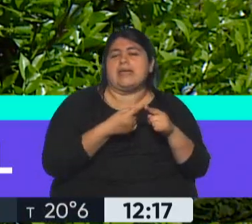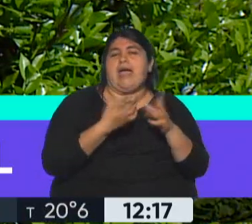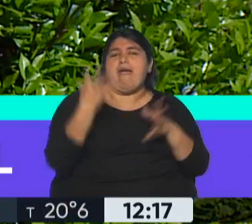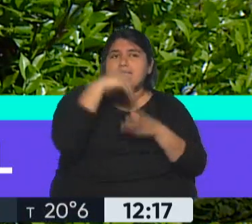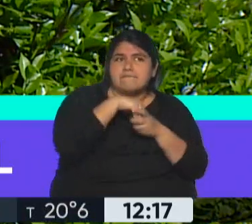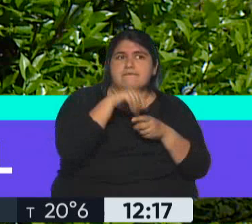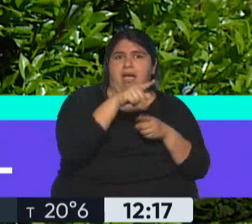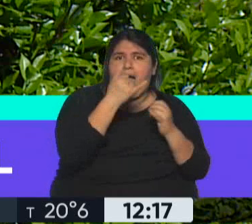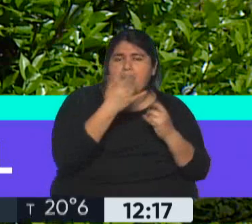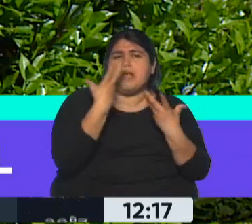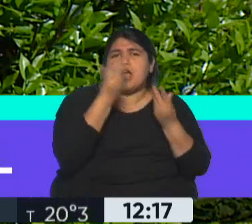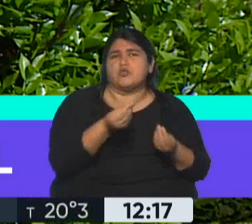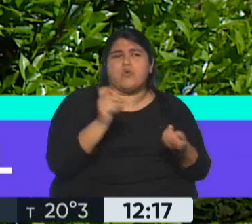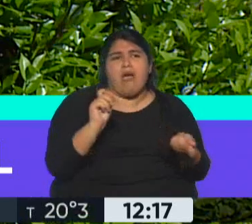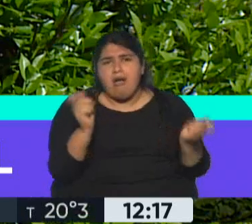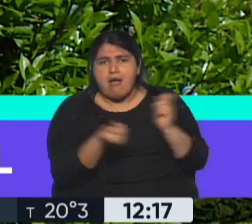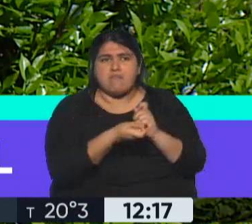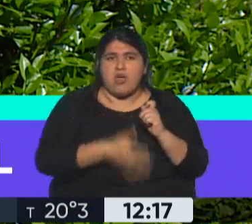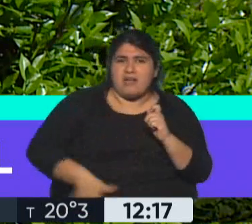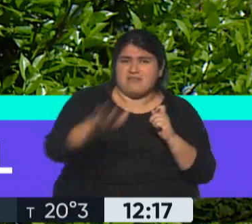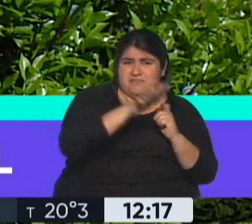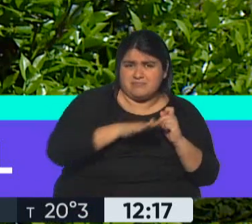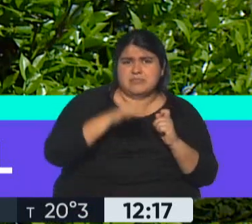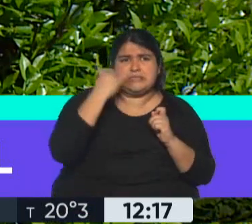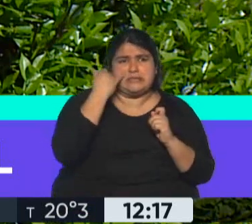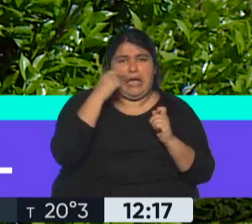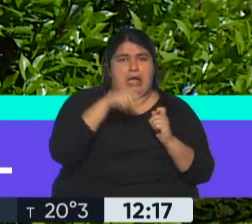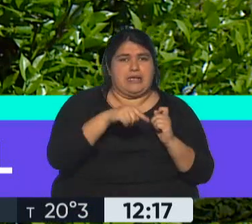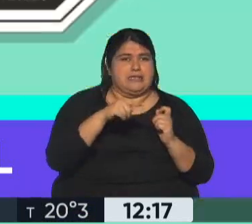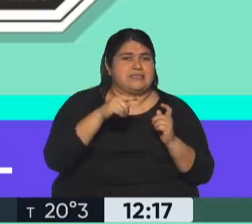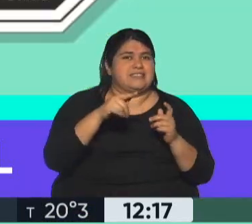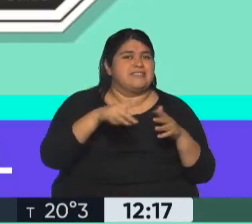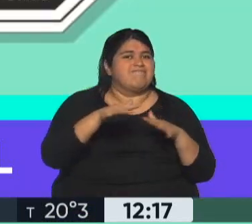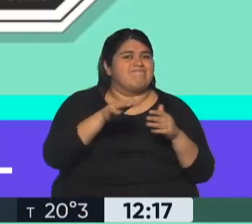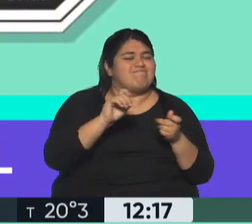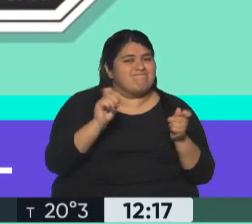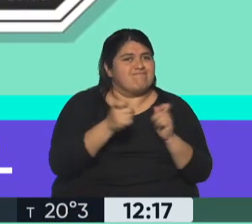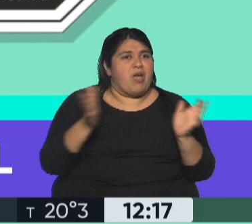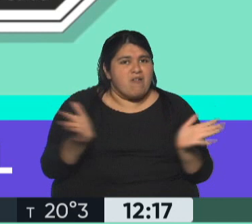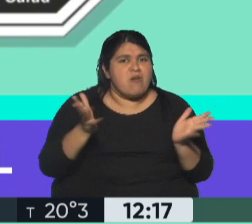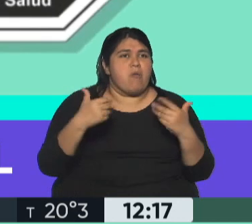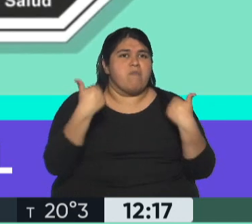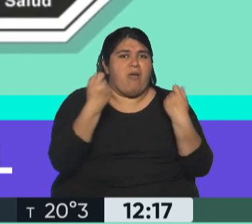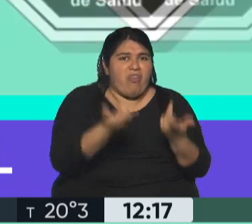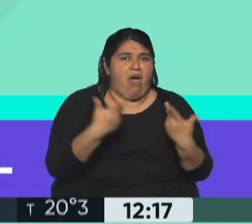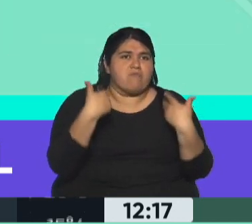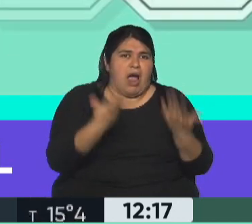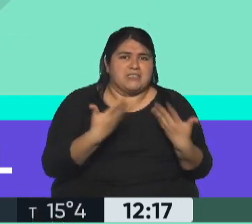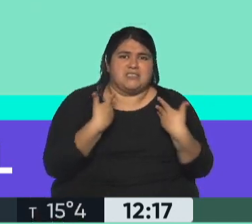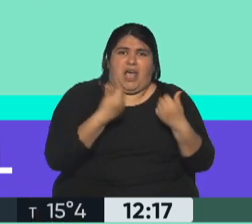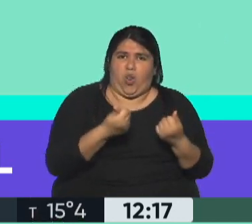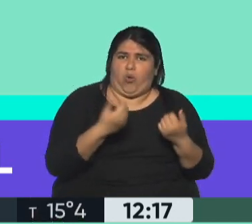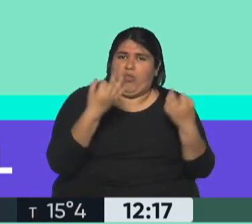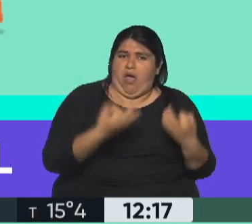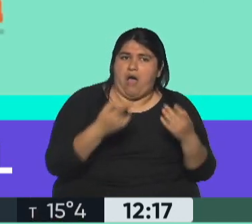ayudan a transformar el entorno obesogénico en donde hoy vivimos en un entorno de consumo más saludable e informado